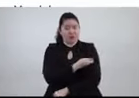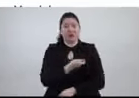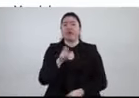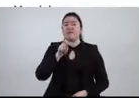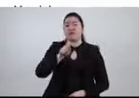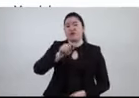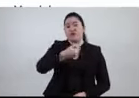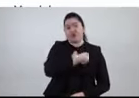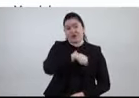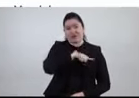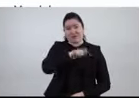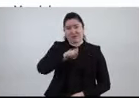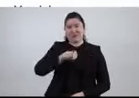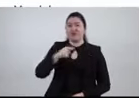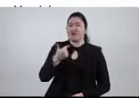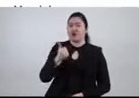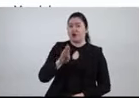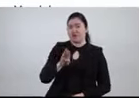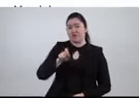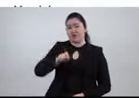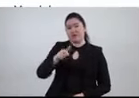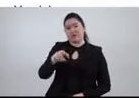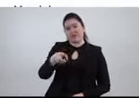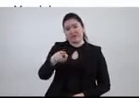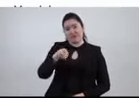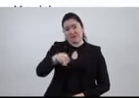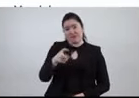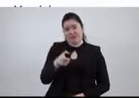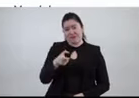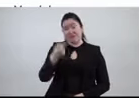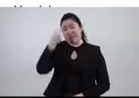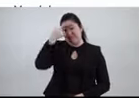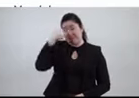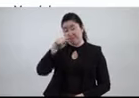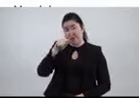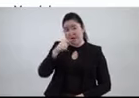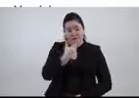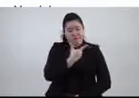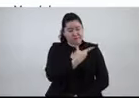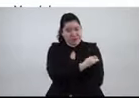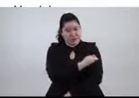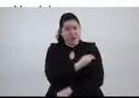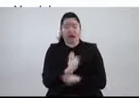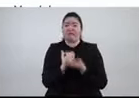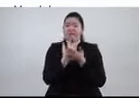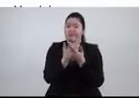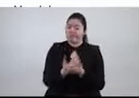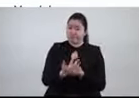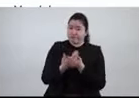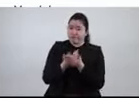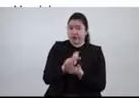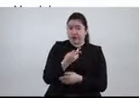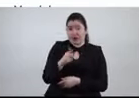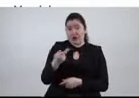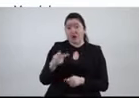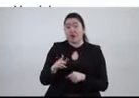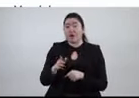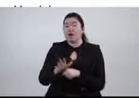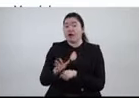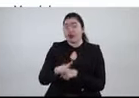mivacuna.salud.gob.mx para recibir esta vacuna. Esperar que sea el turno de vacunación para adultos